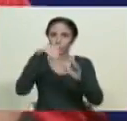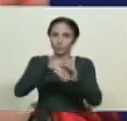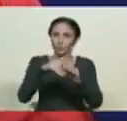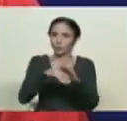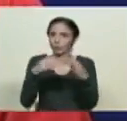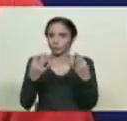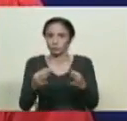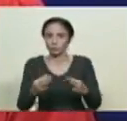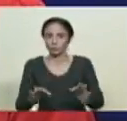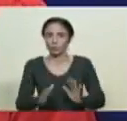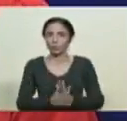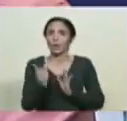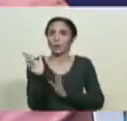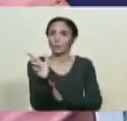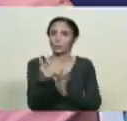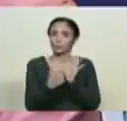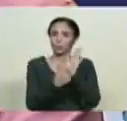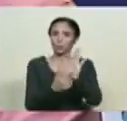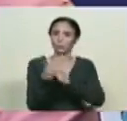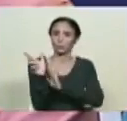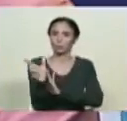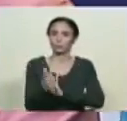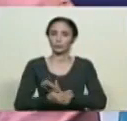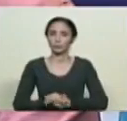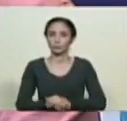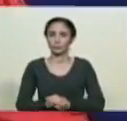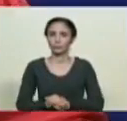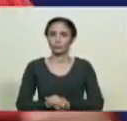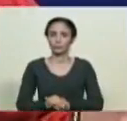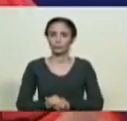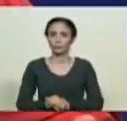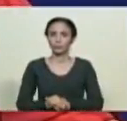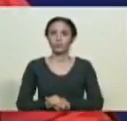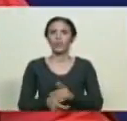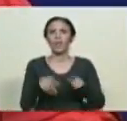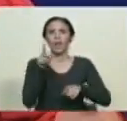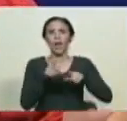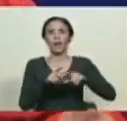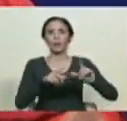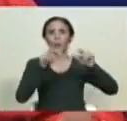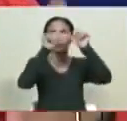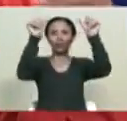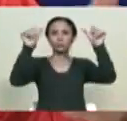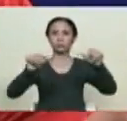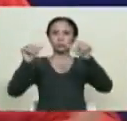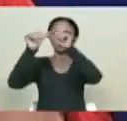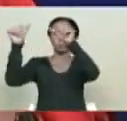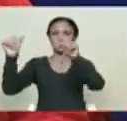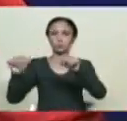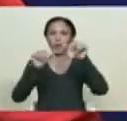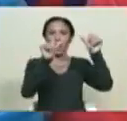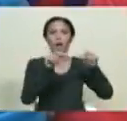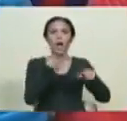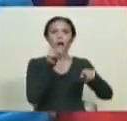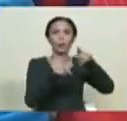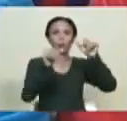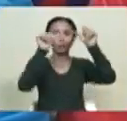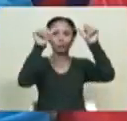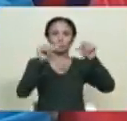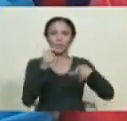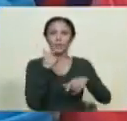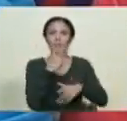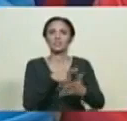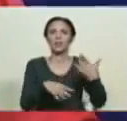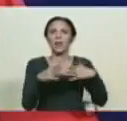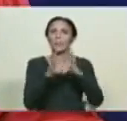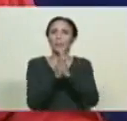que presenta el PSUV. ¿Cómo es que dice unos cartelitos que están en los negocios? Deje la envidia, trabaje. Es lo que nosotros podemos